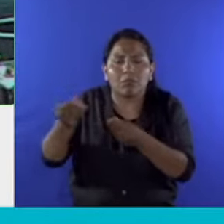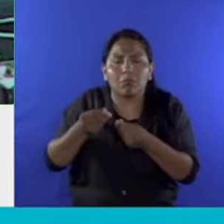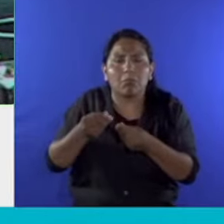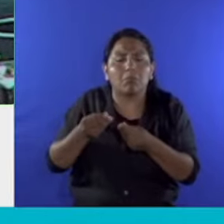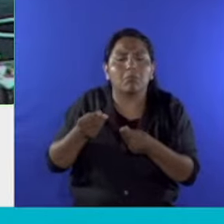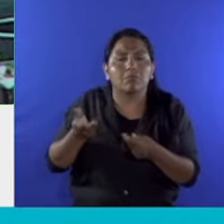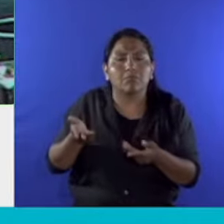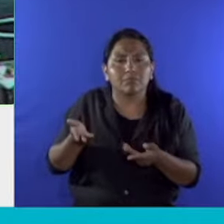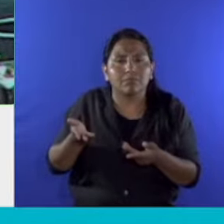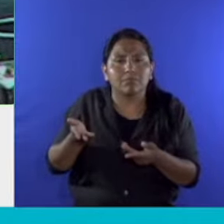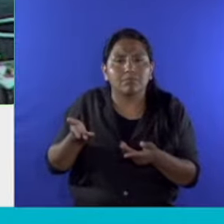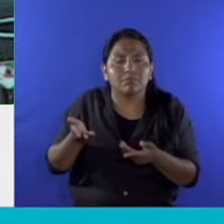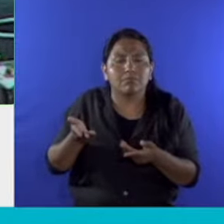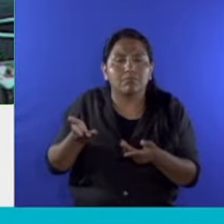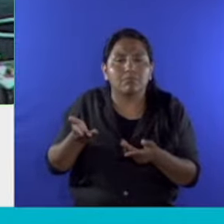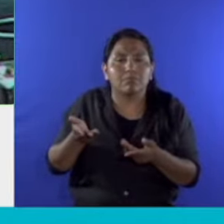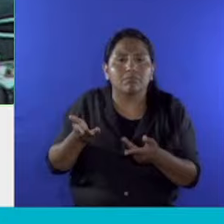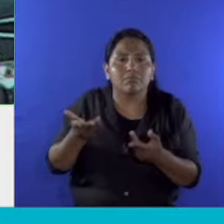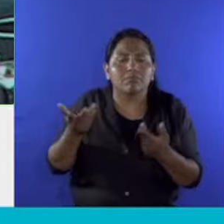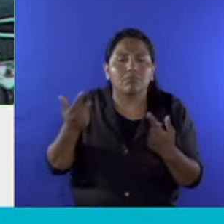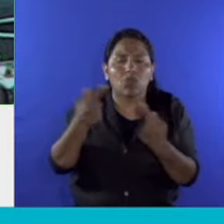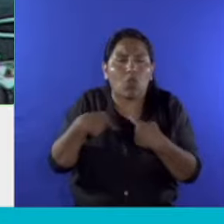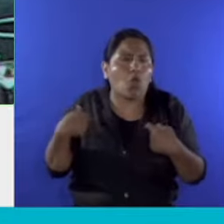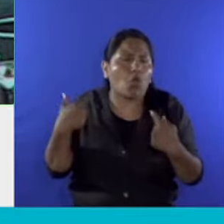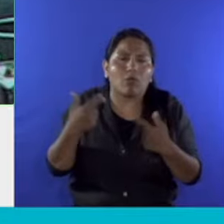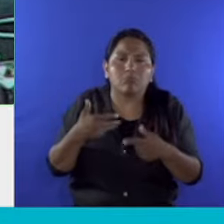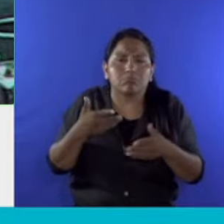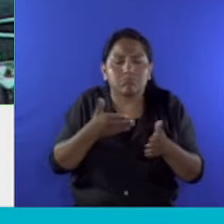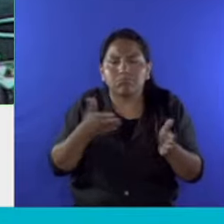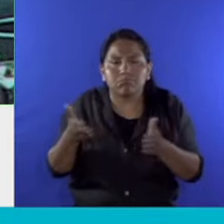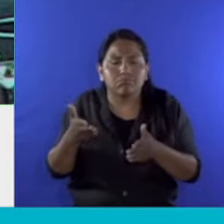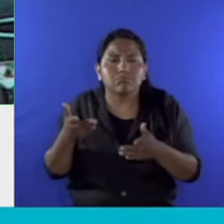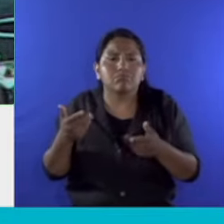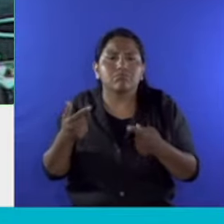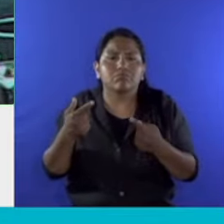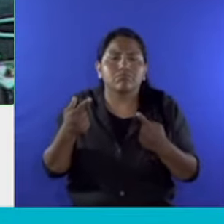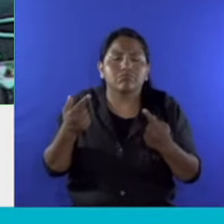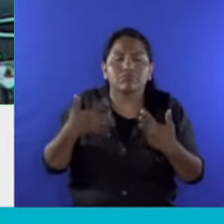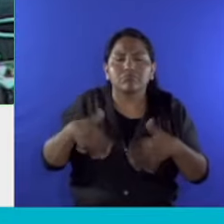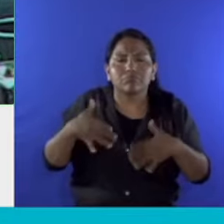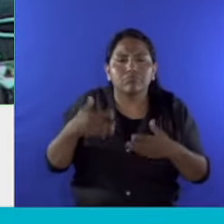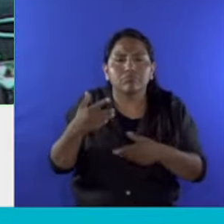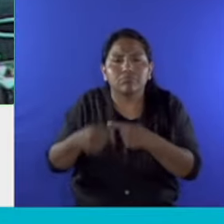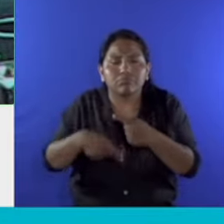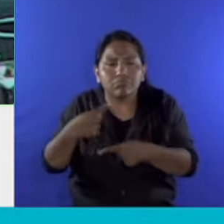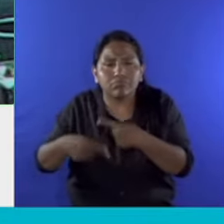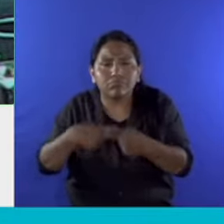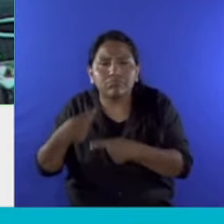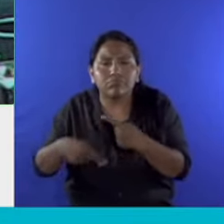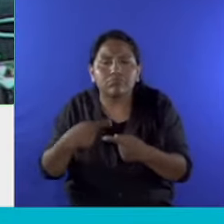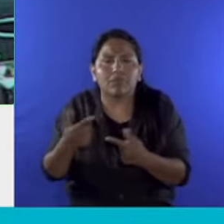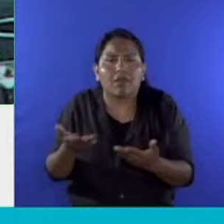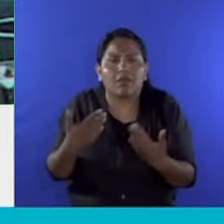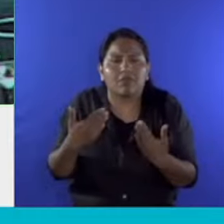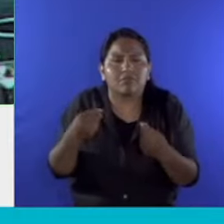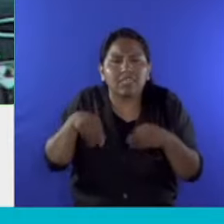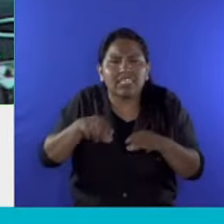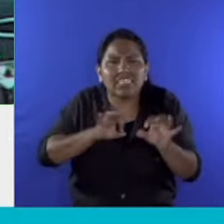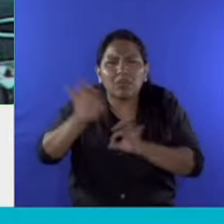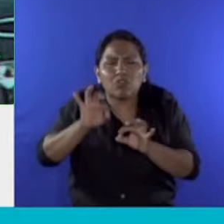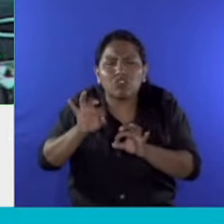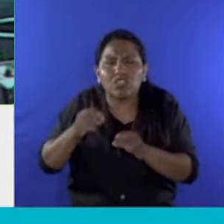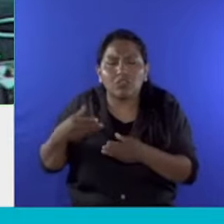remera, se puso el sobre todo en el invierno, alivianó la ropa en la primavera y anda con calor de vuelta en el verano, porque este proyecto